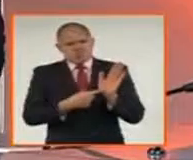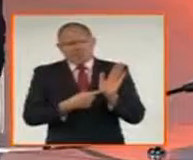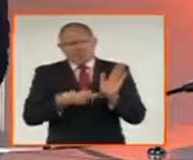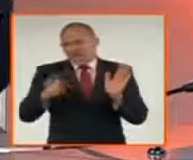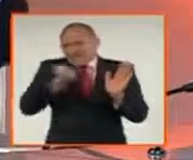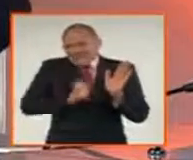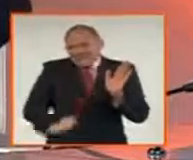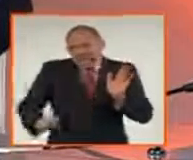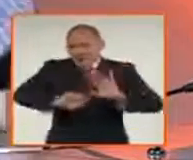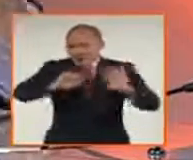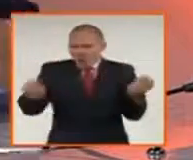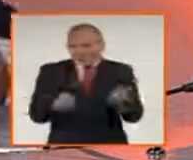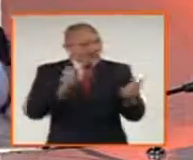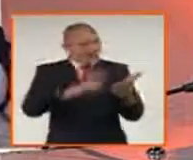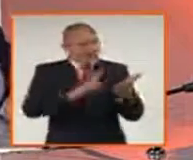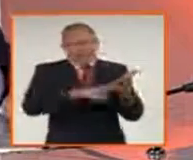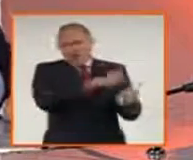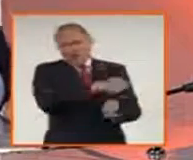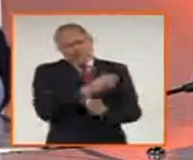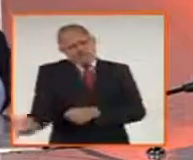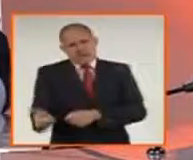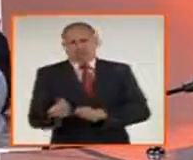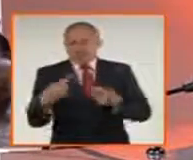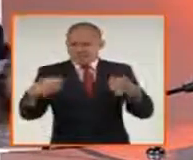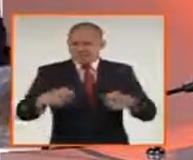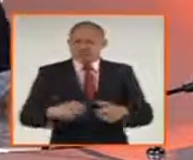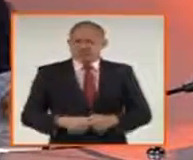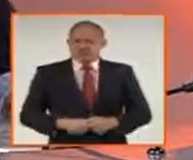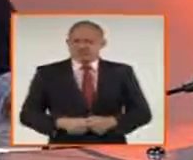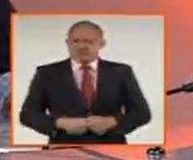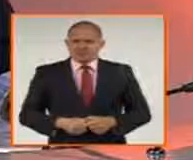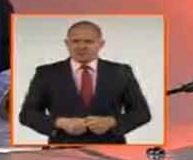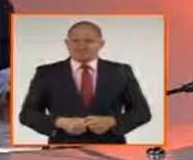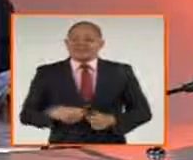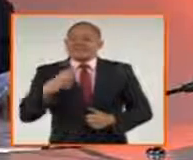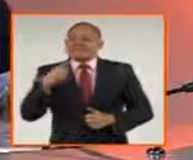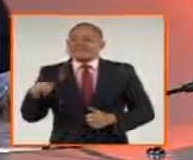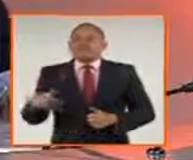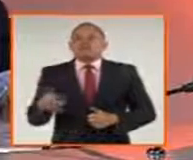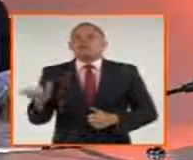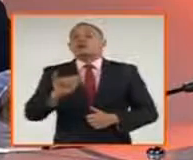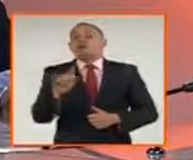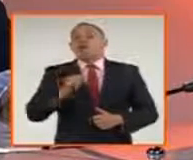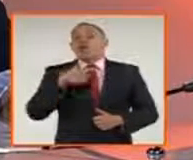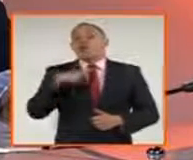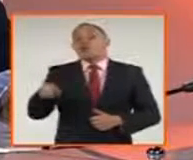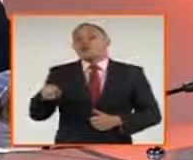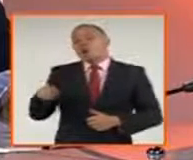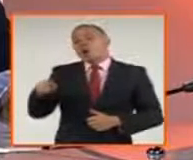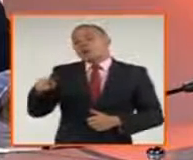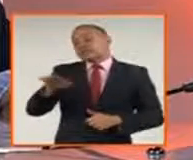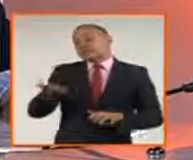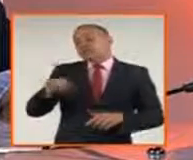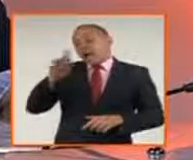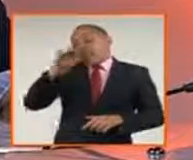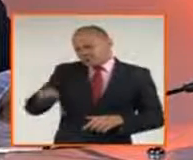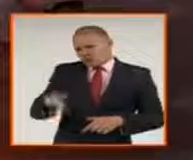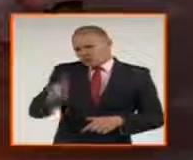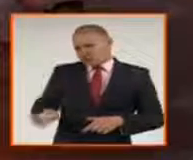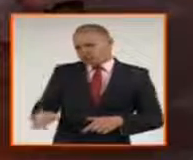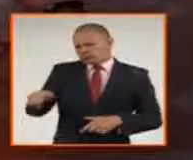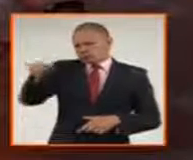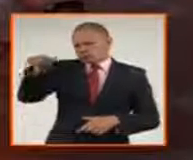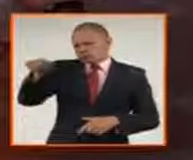María llamaba hoy la atención. Mientras se sea estudiante, ¿se tiene un estado de necesidad con respecto a esto? Sí, creo que eso tiene que ver